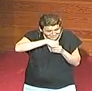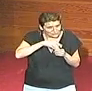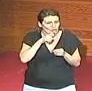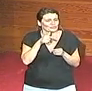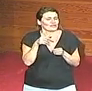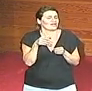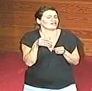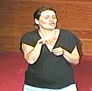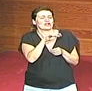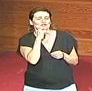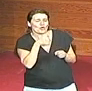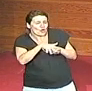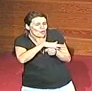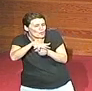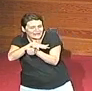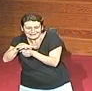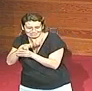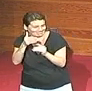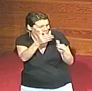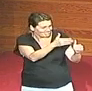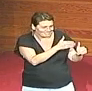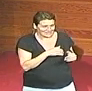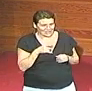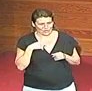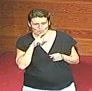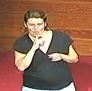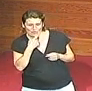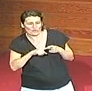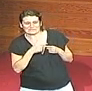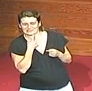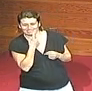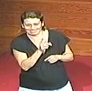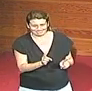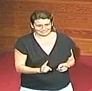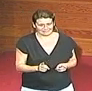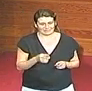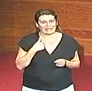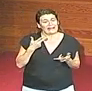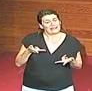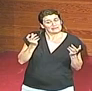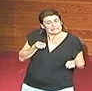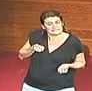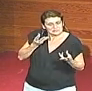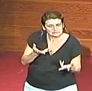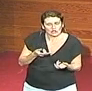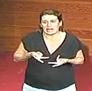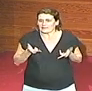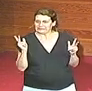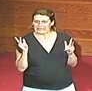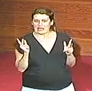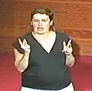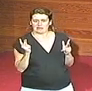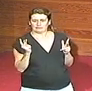los retrovisores, ¿no? Los ángulos muertos. La libertad de expresión, la libertad de los medios de comunicación, todo eso,